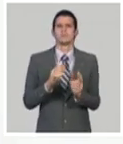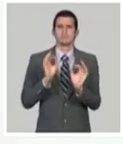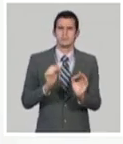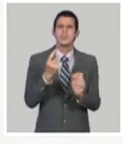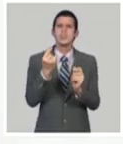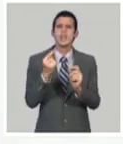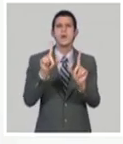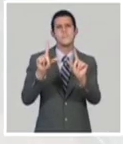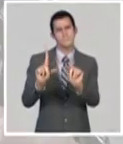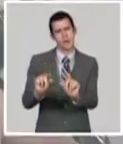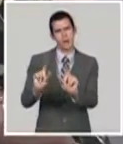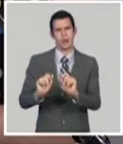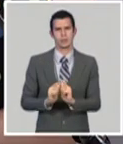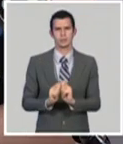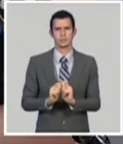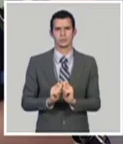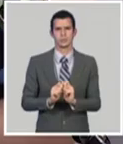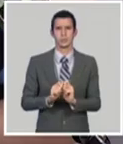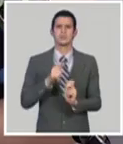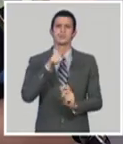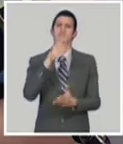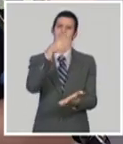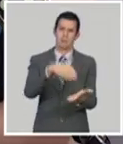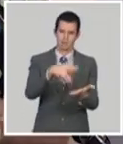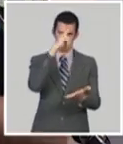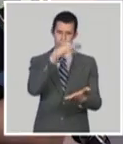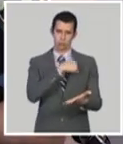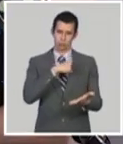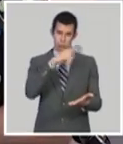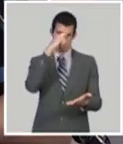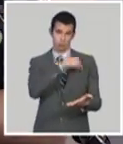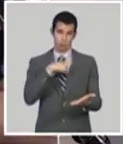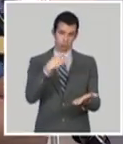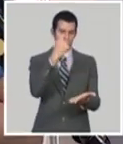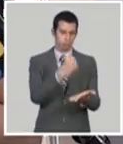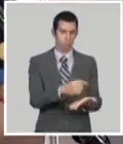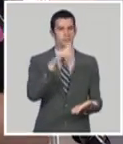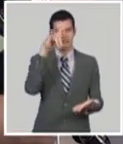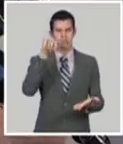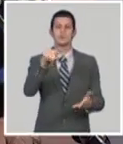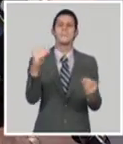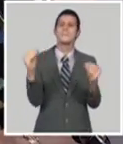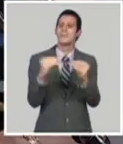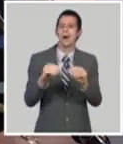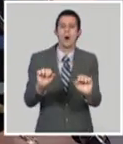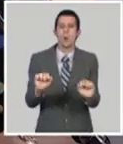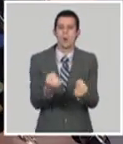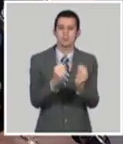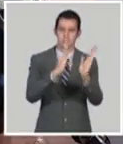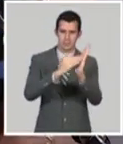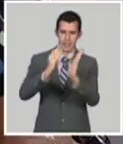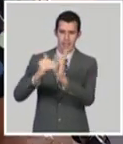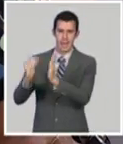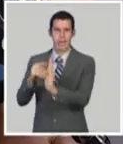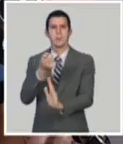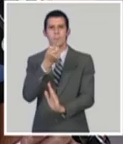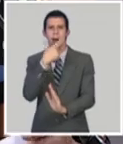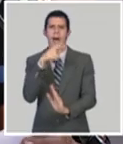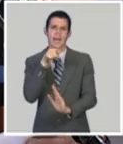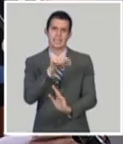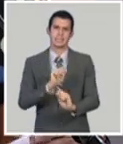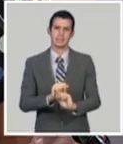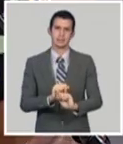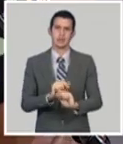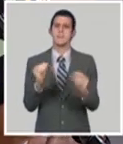hacemos la justa a los precios pues de ese precio o esos costos los asume el presupuesto central